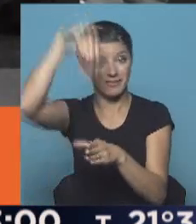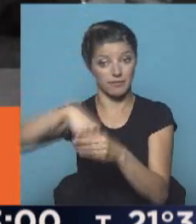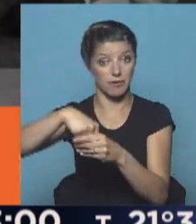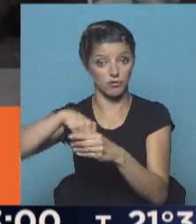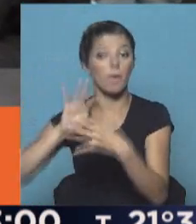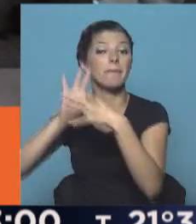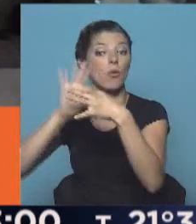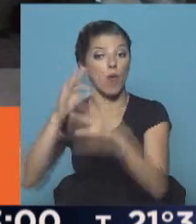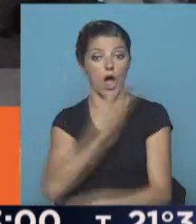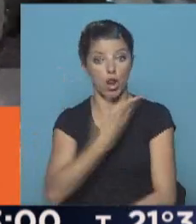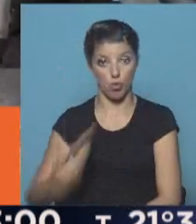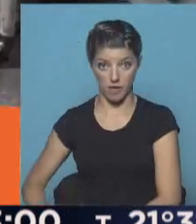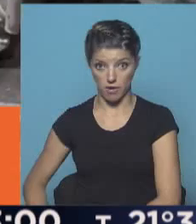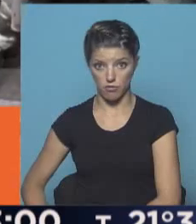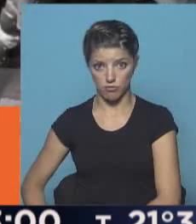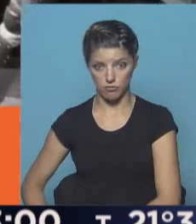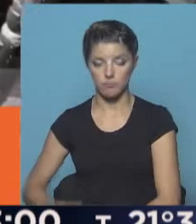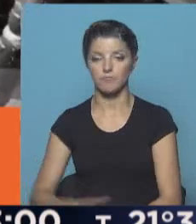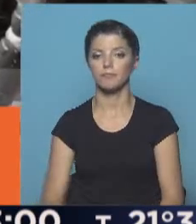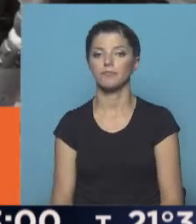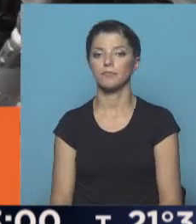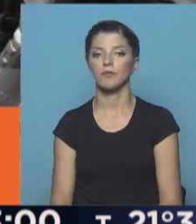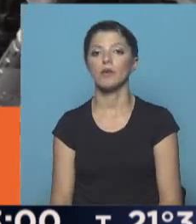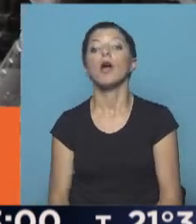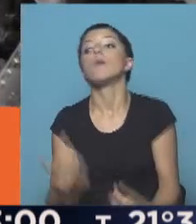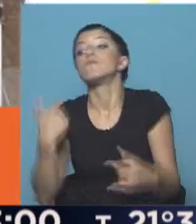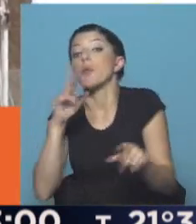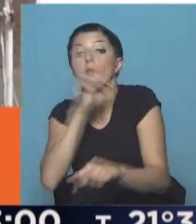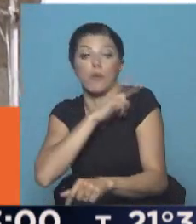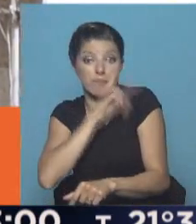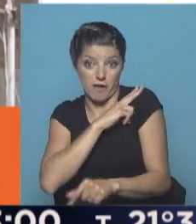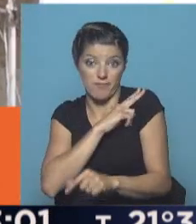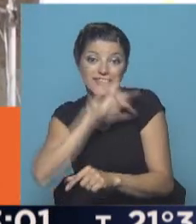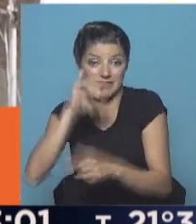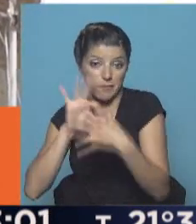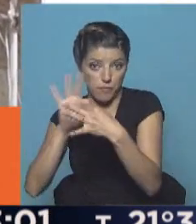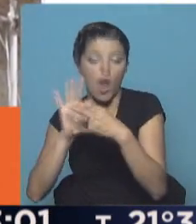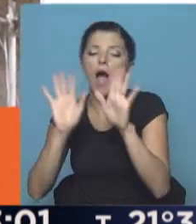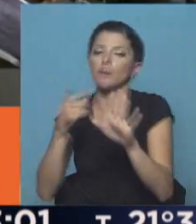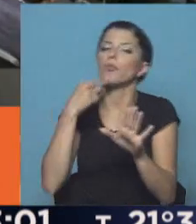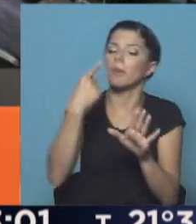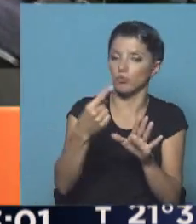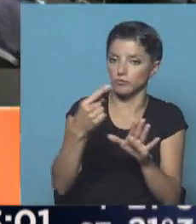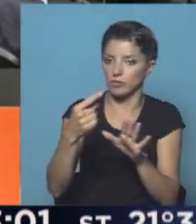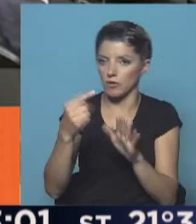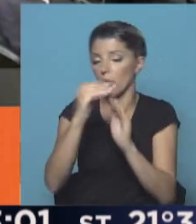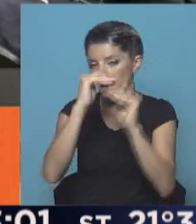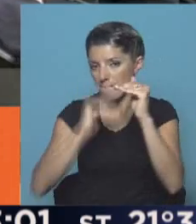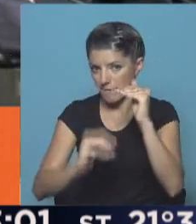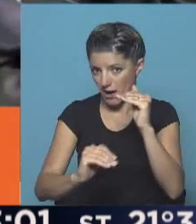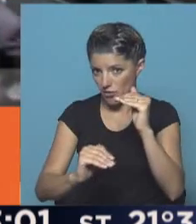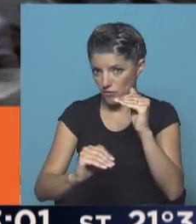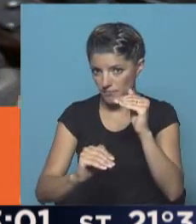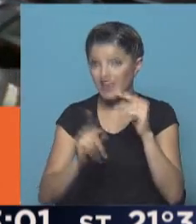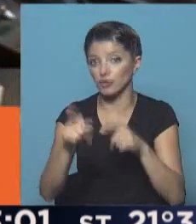gobierno, por lo menos los altos mandos. La gran pregunta es si los mandos medios, y justamente son los que mandan